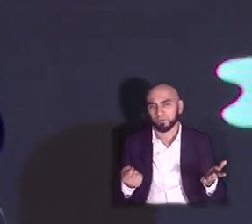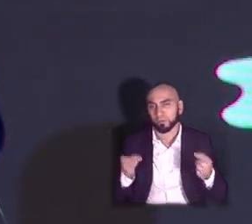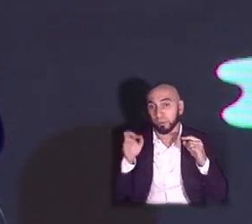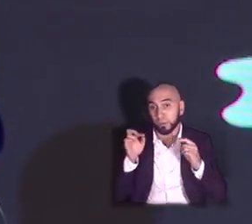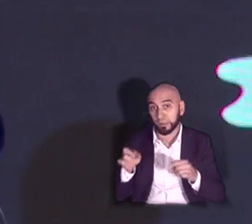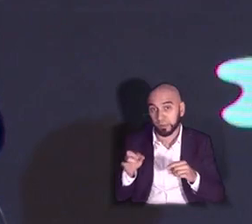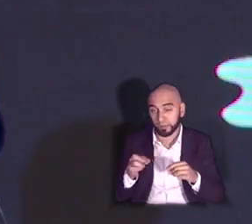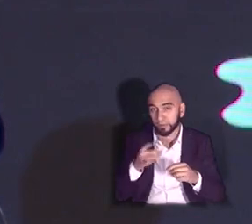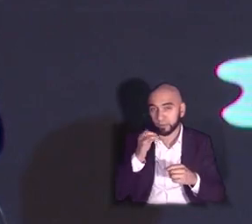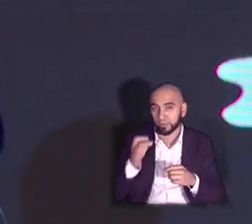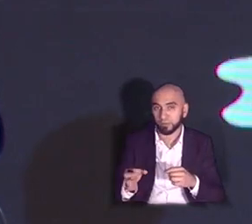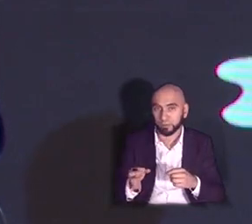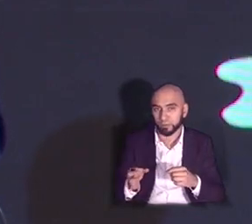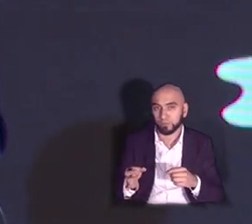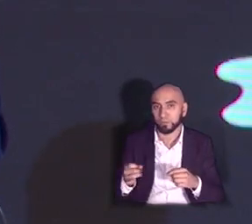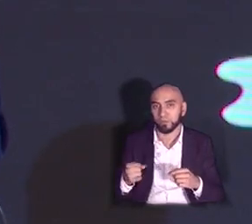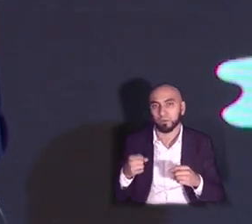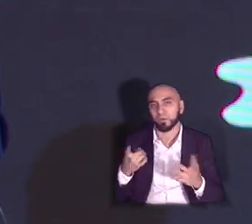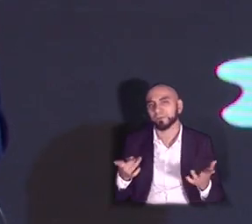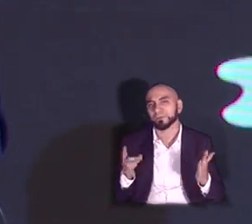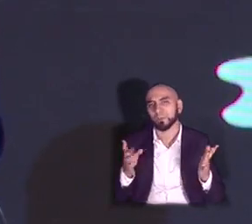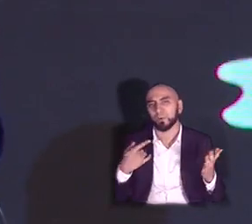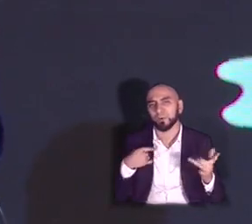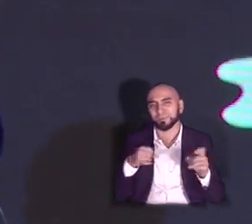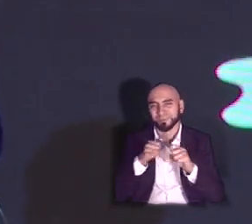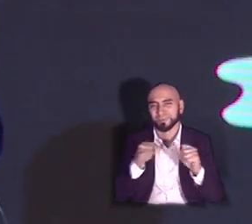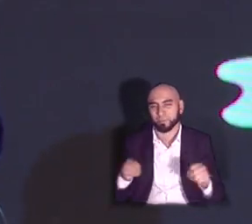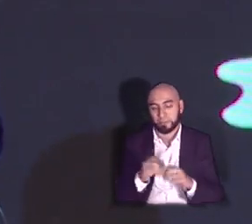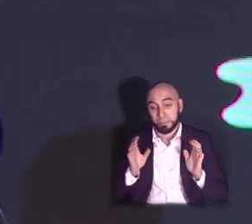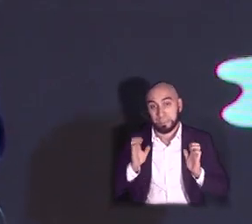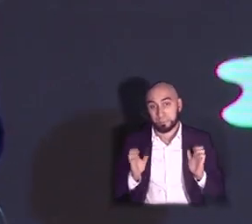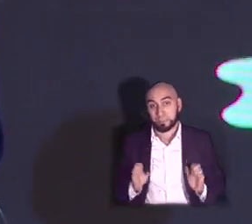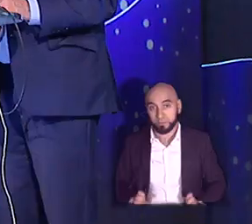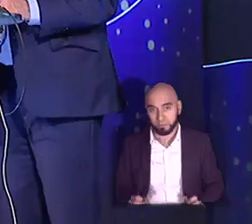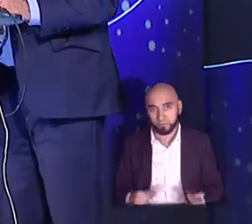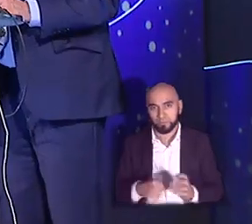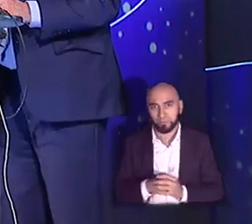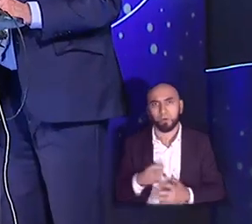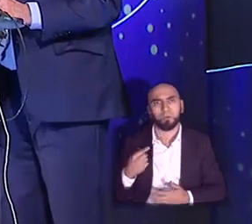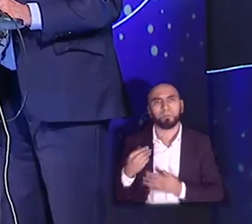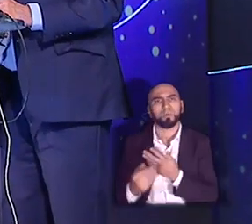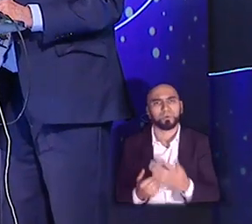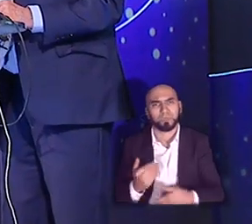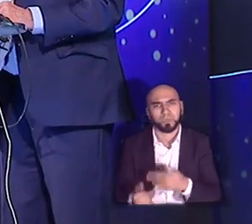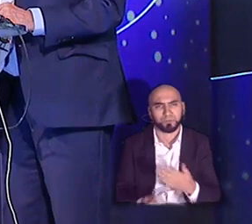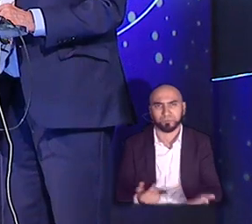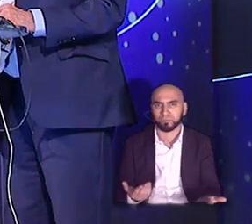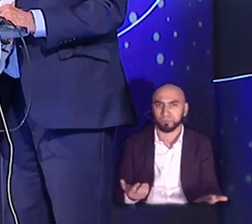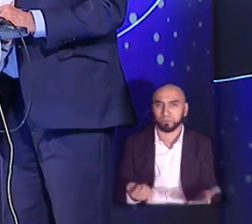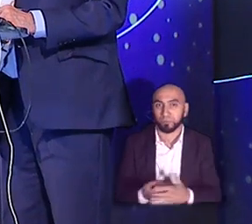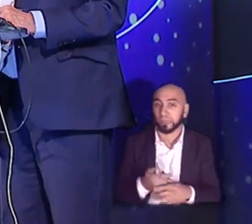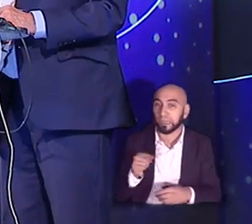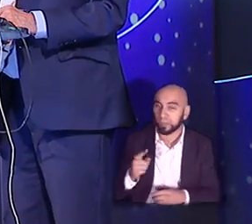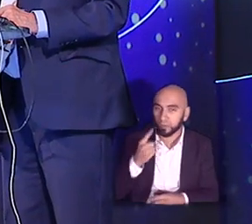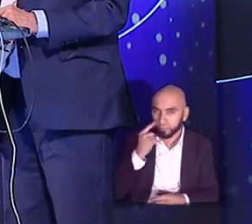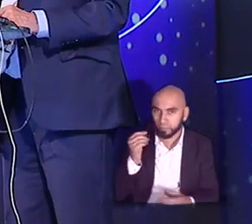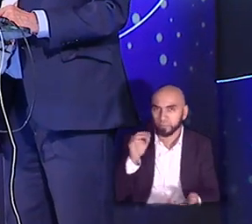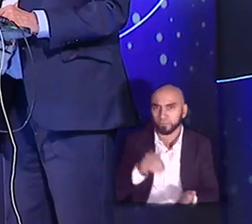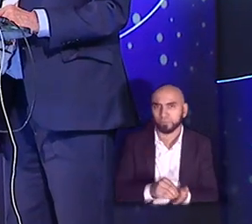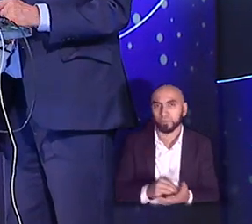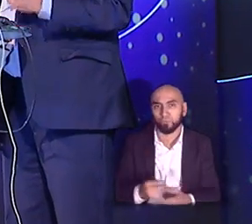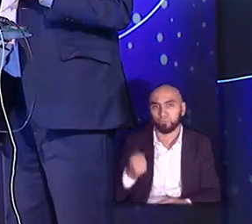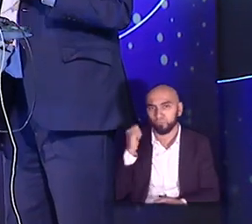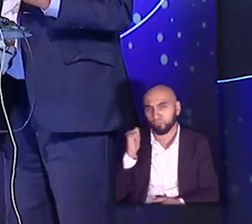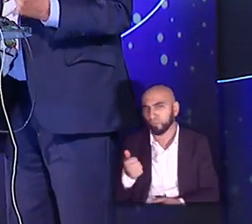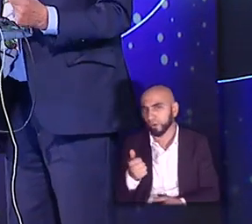dicho y ha basado su sistema ético completo en el progreso evolucionario. Él definió lo bueno, lo